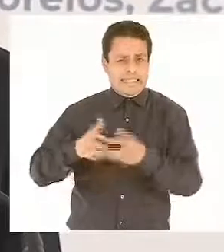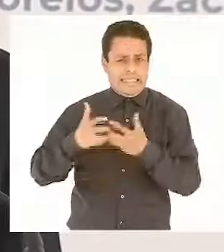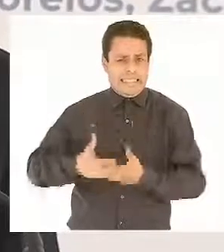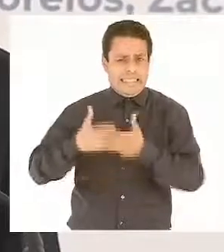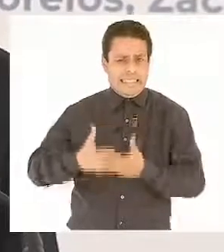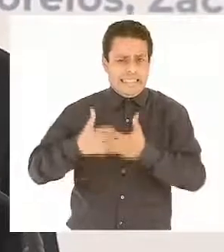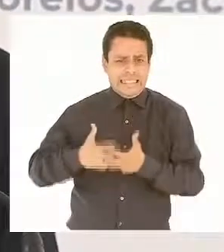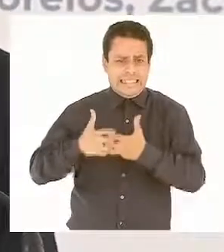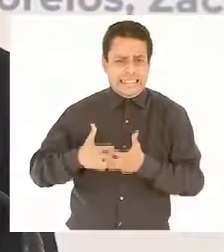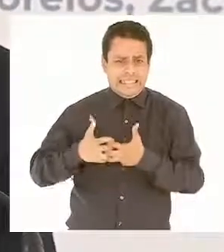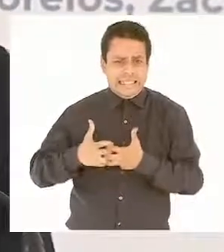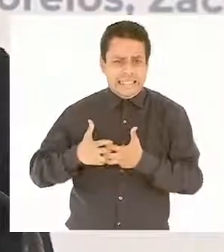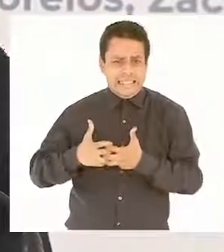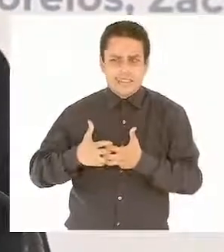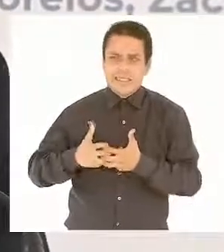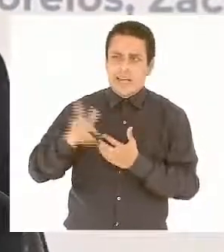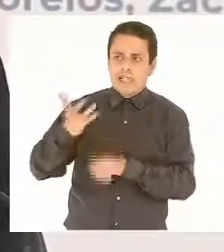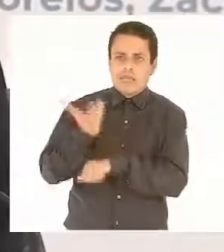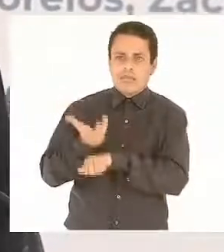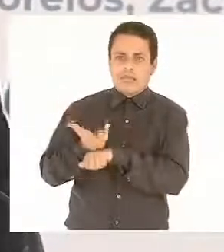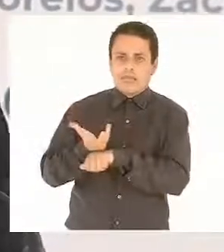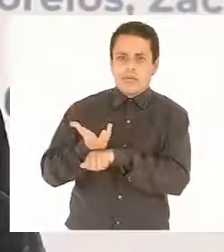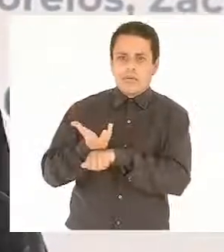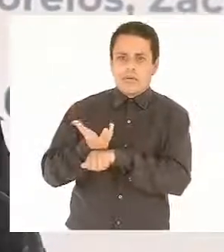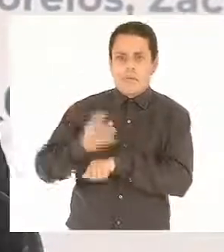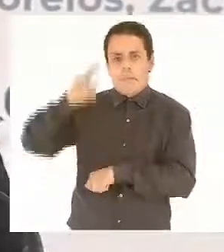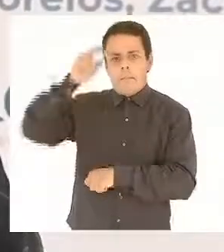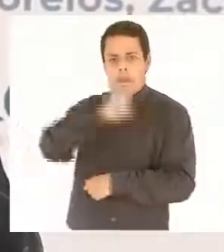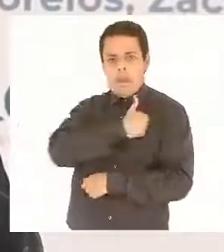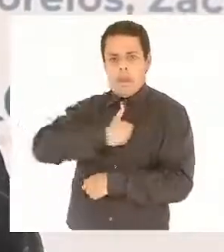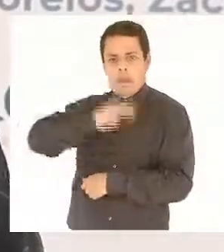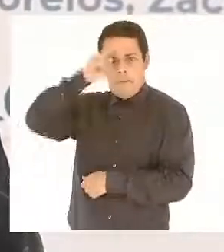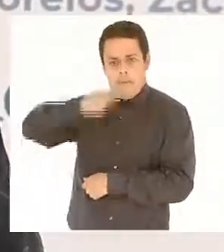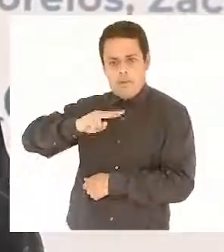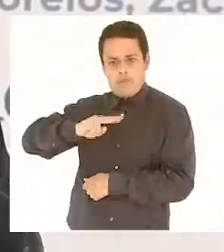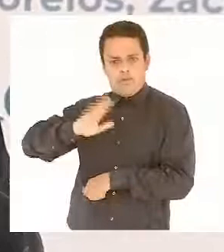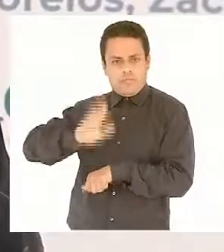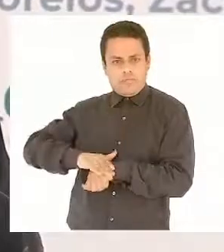para el desarrollo de América del Norte es México,